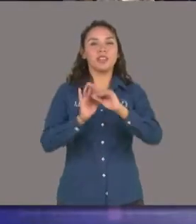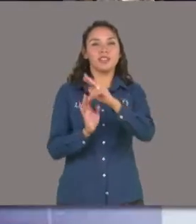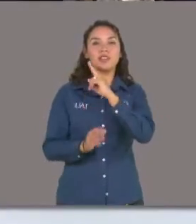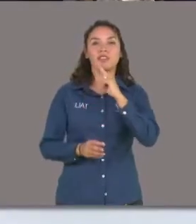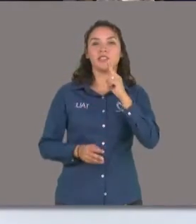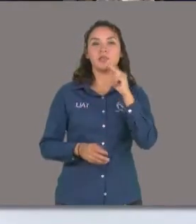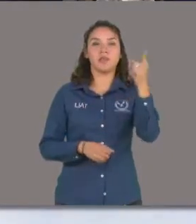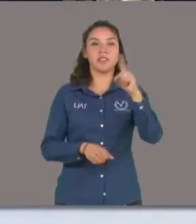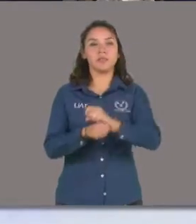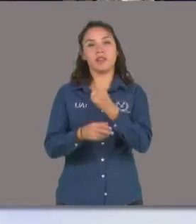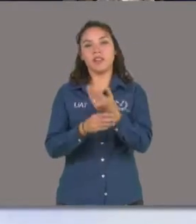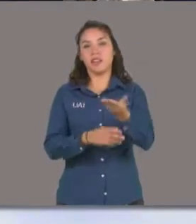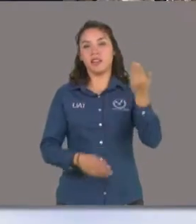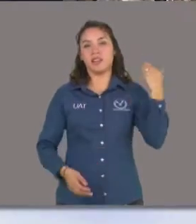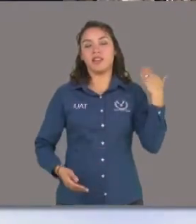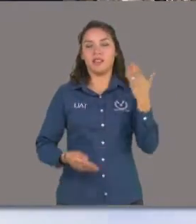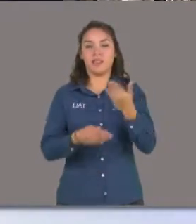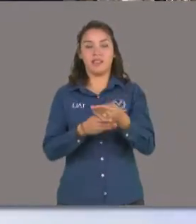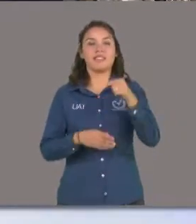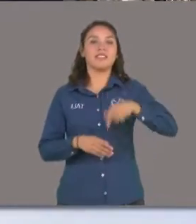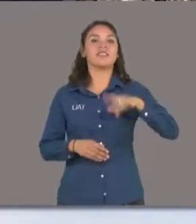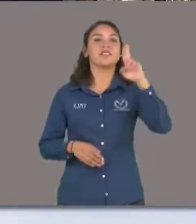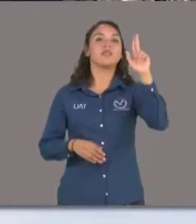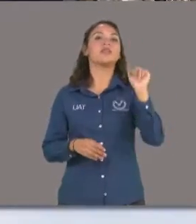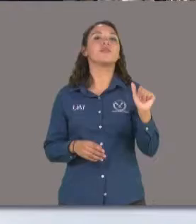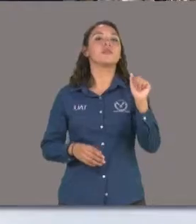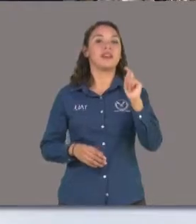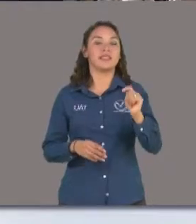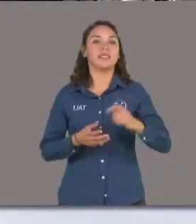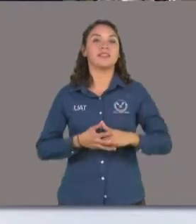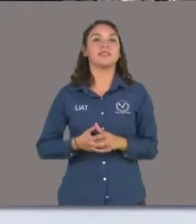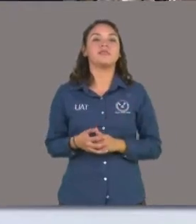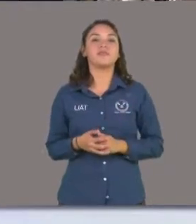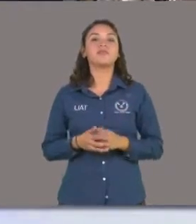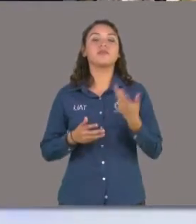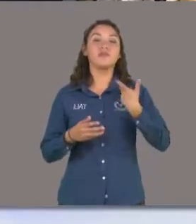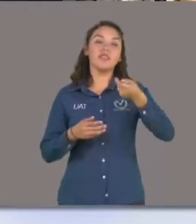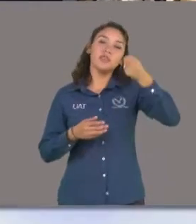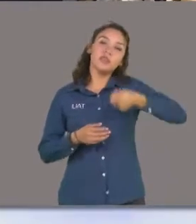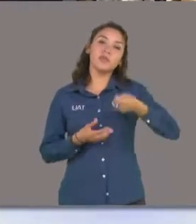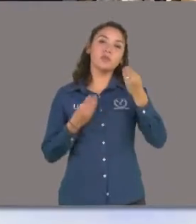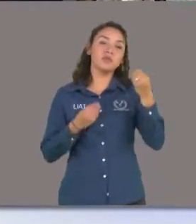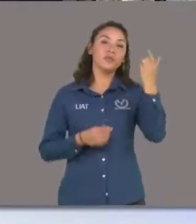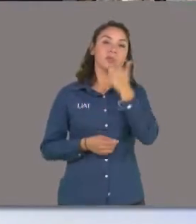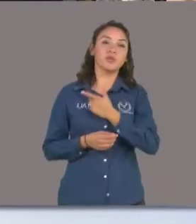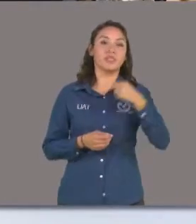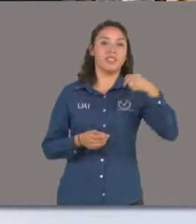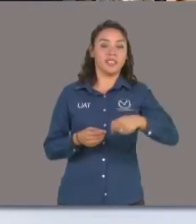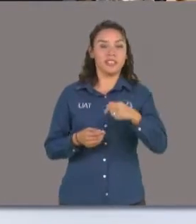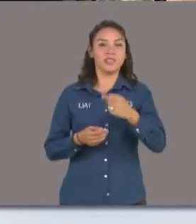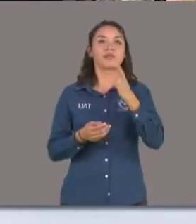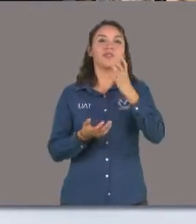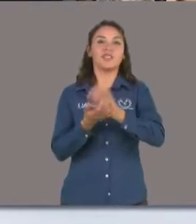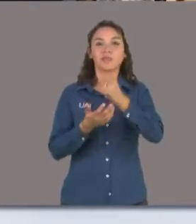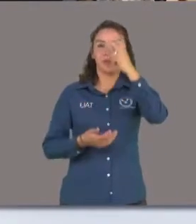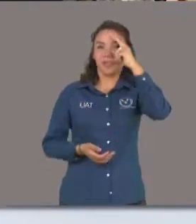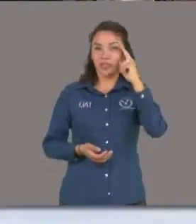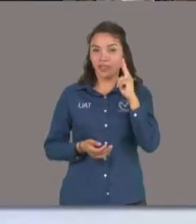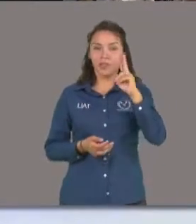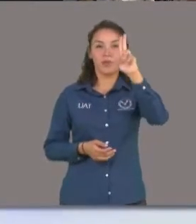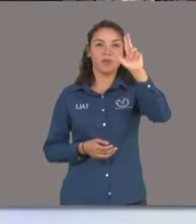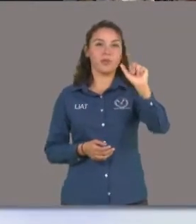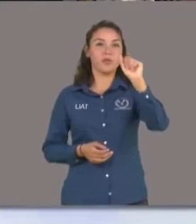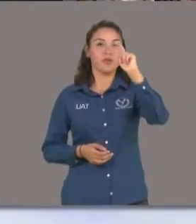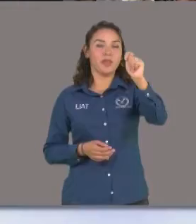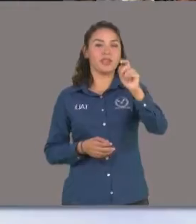relevantes acontecidas en los distintos campos que conforman la Universidad Autónoma de Tamaulipas. Les saludo con mucho gusto desde el Estudio de Televisión Universitaria